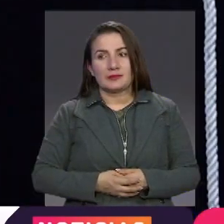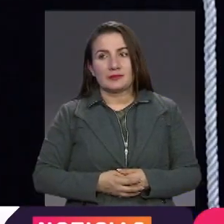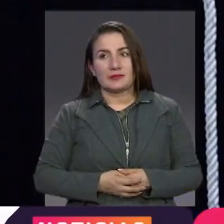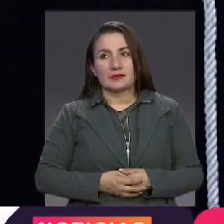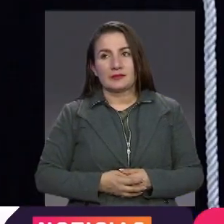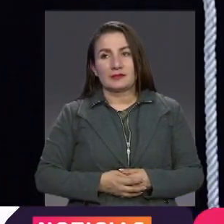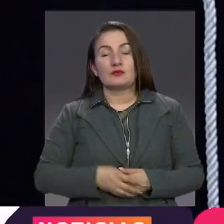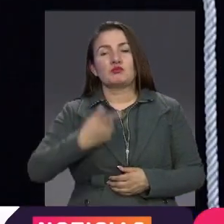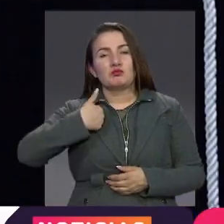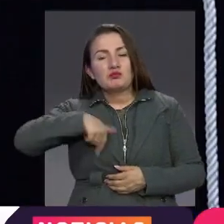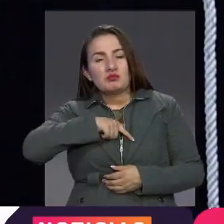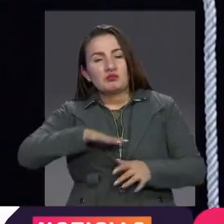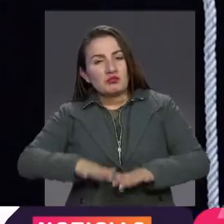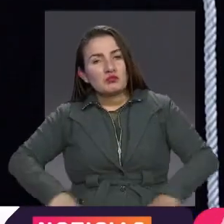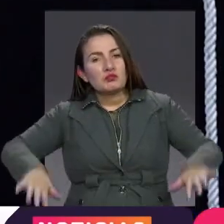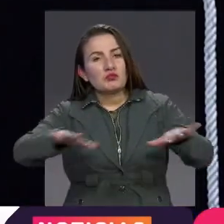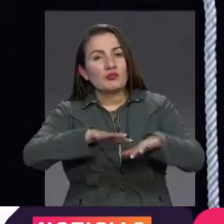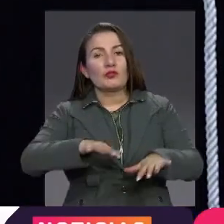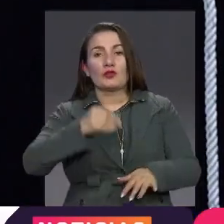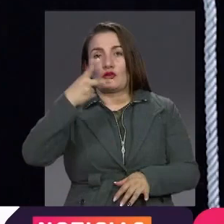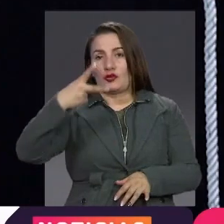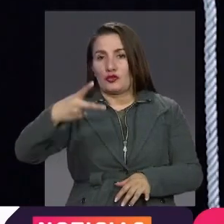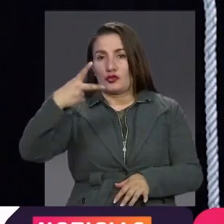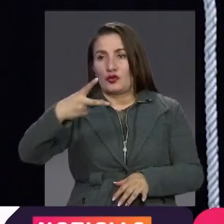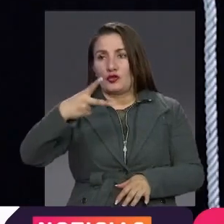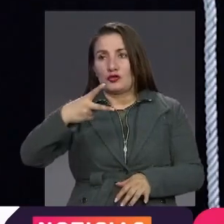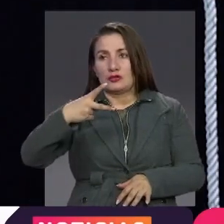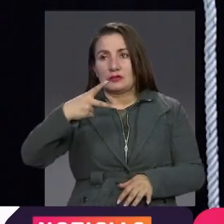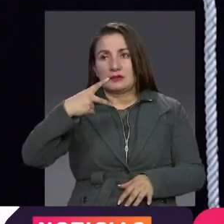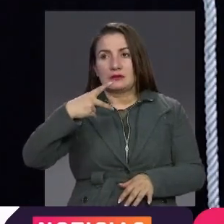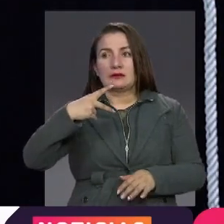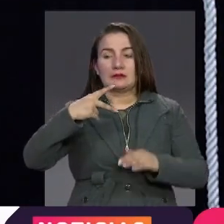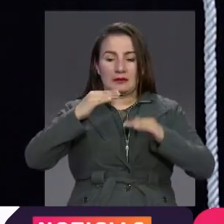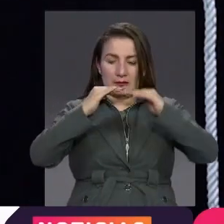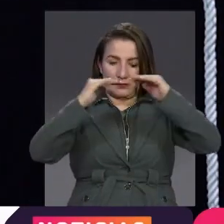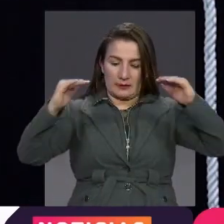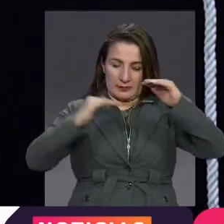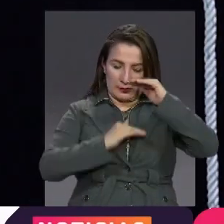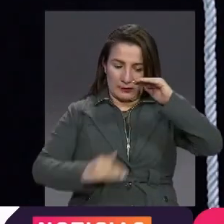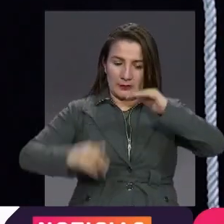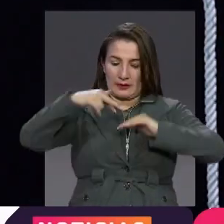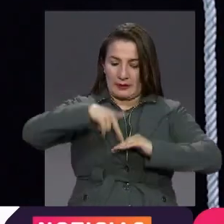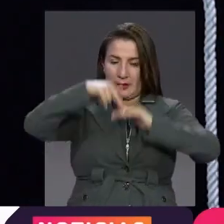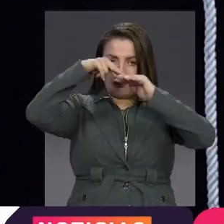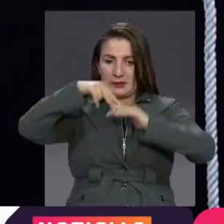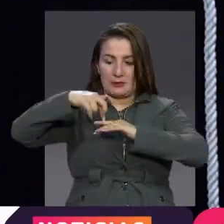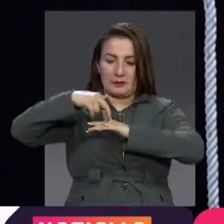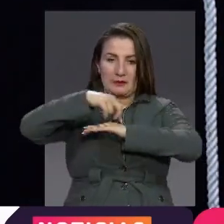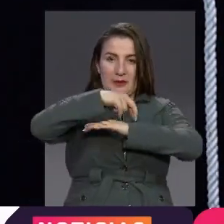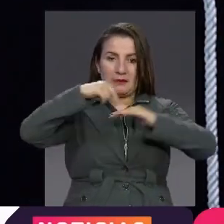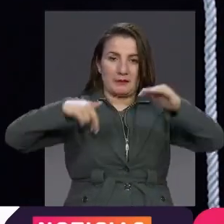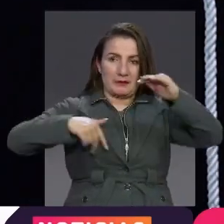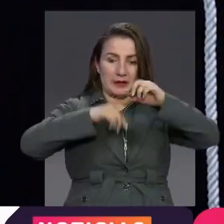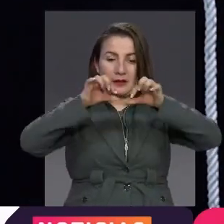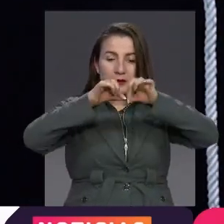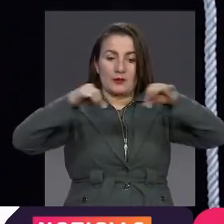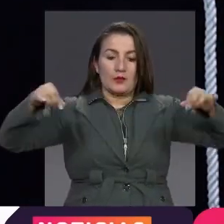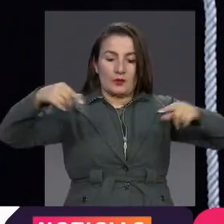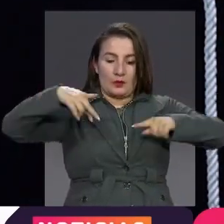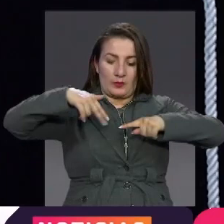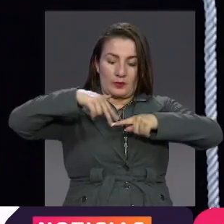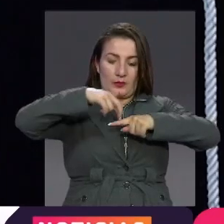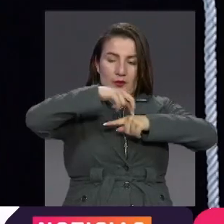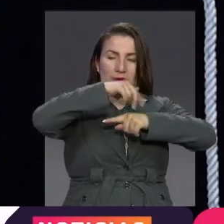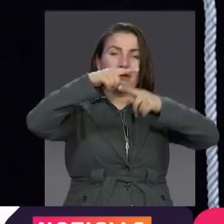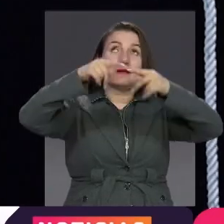estamos experimentando con dos trapecios uno pues que queda más abajo y otro que queda un poco más arriba la cuerda aérea la cuerda